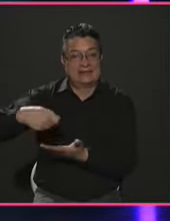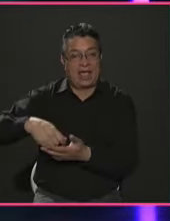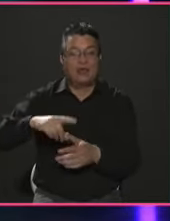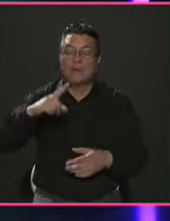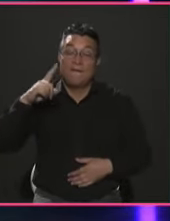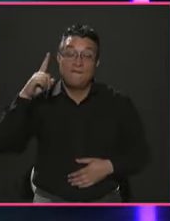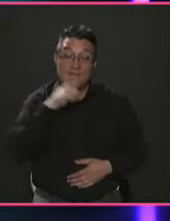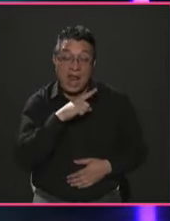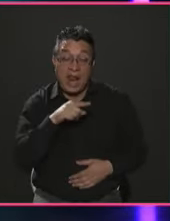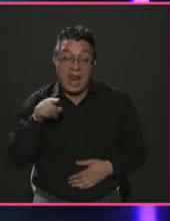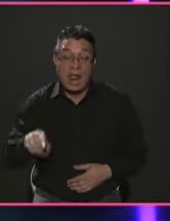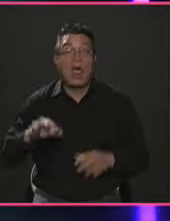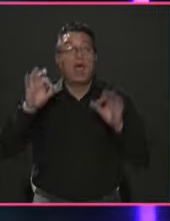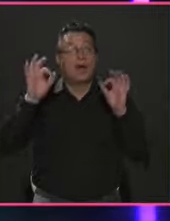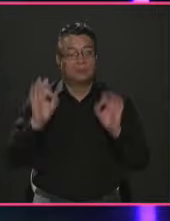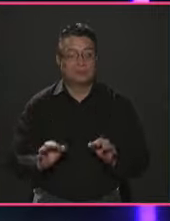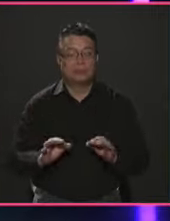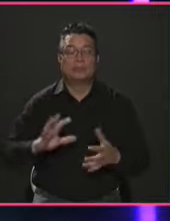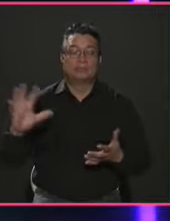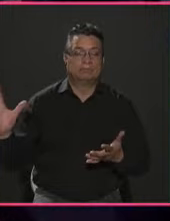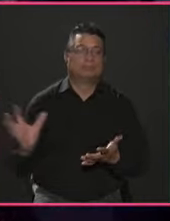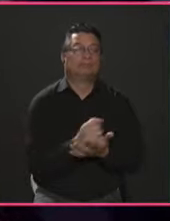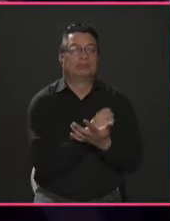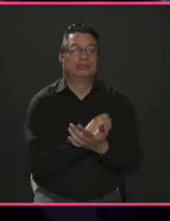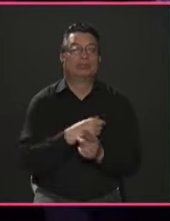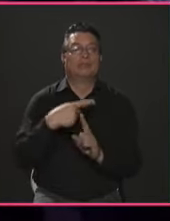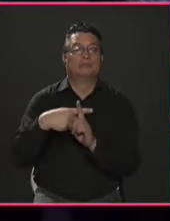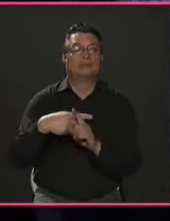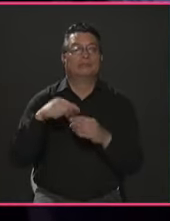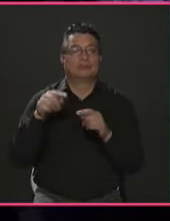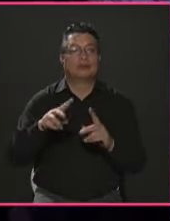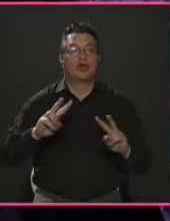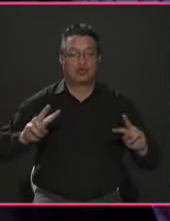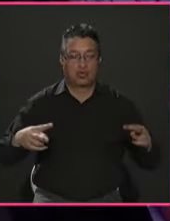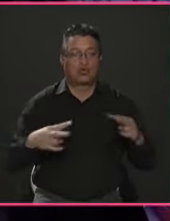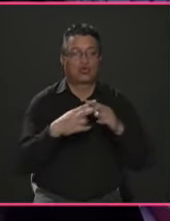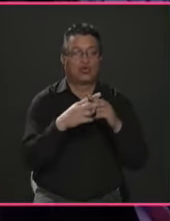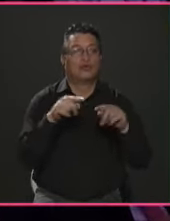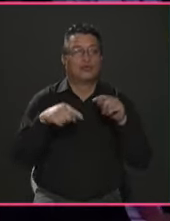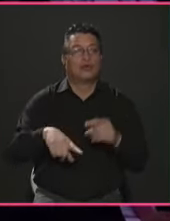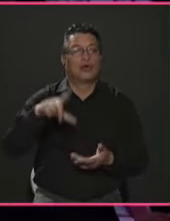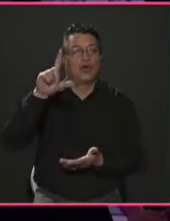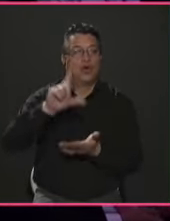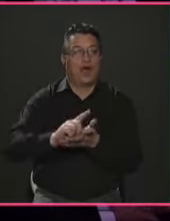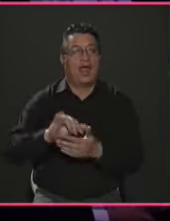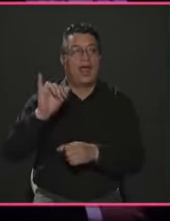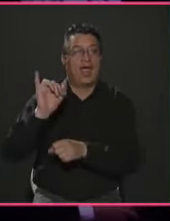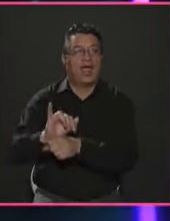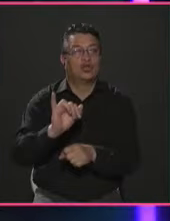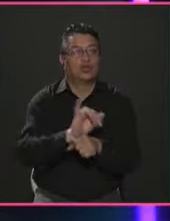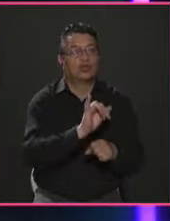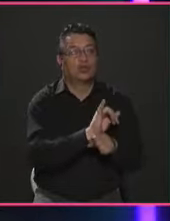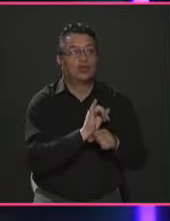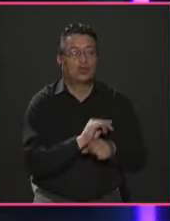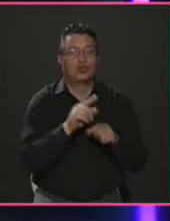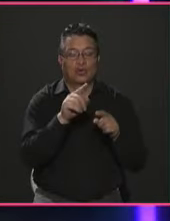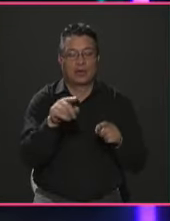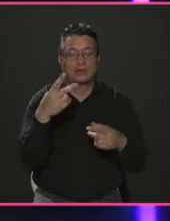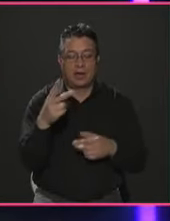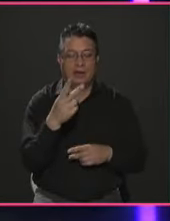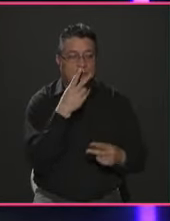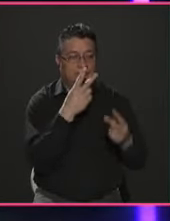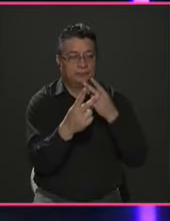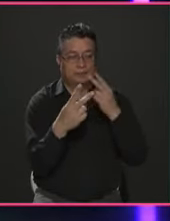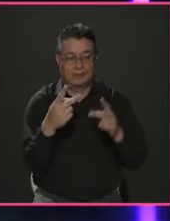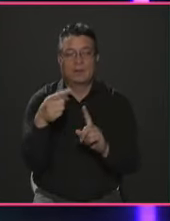finalmente logramos encontrar tierra fértil para la construcción de este espacio institucional que se ha ido como ustedes han